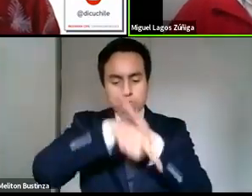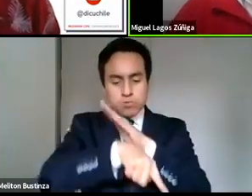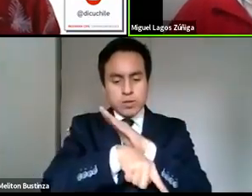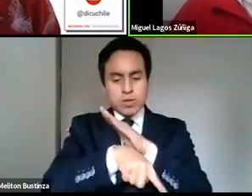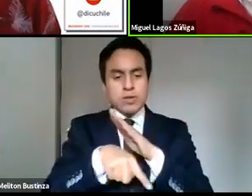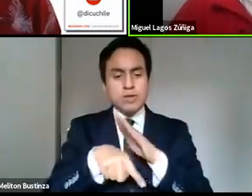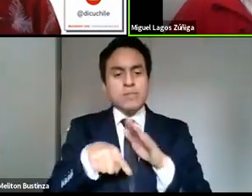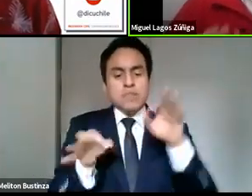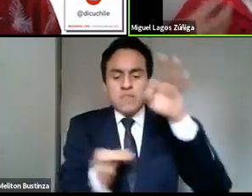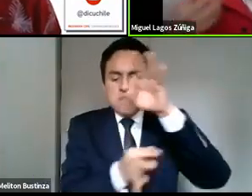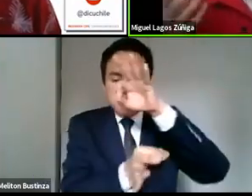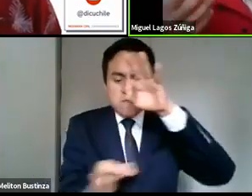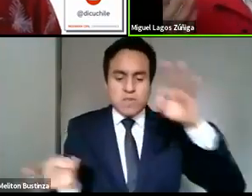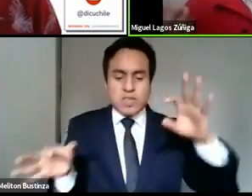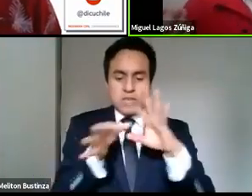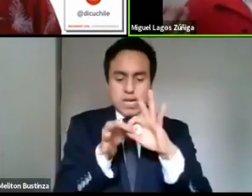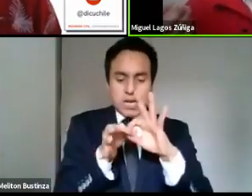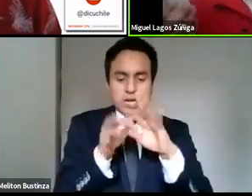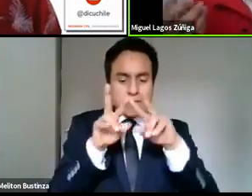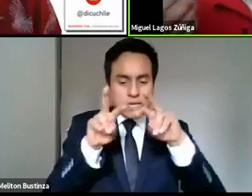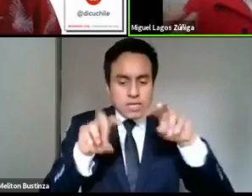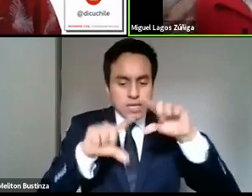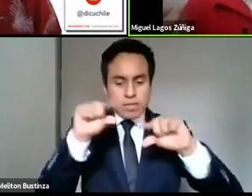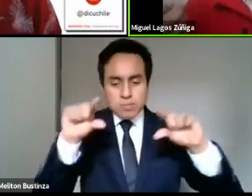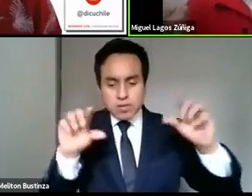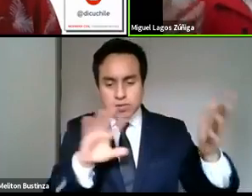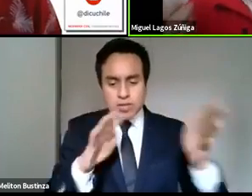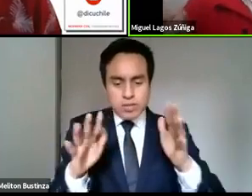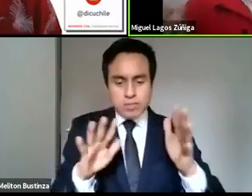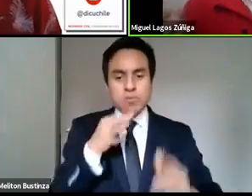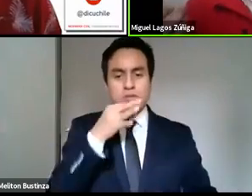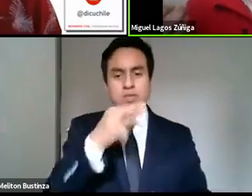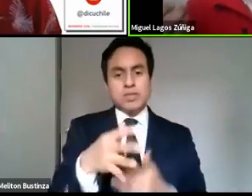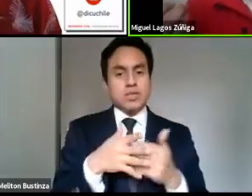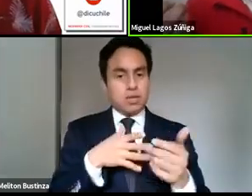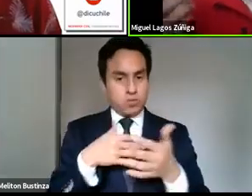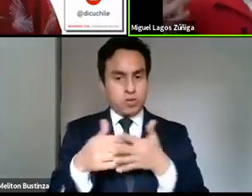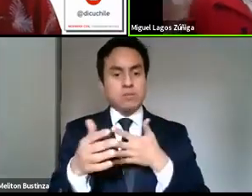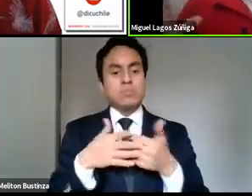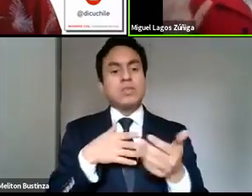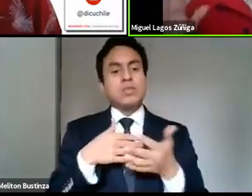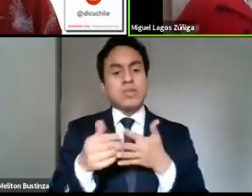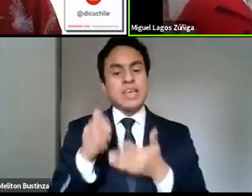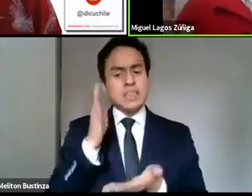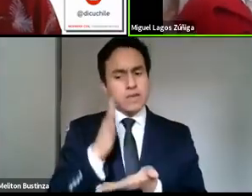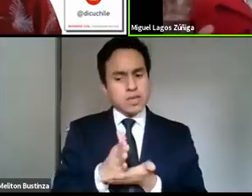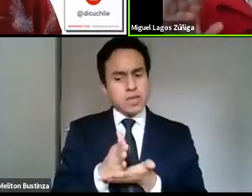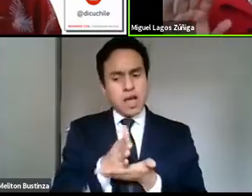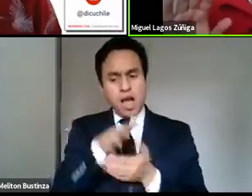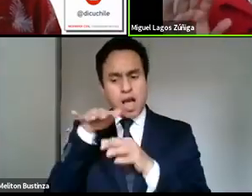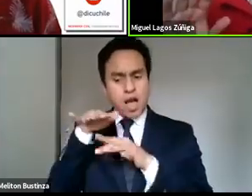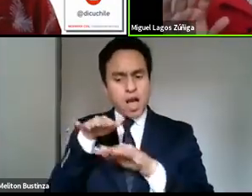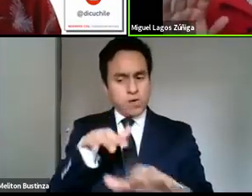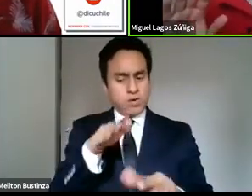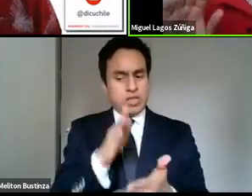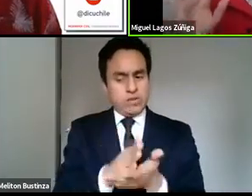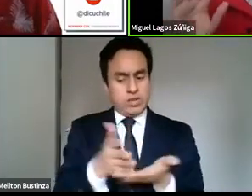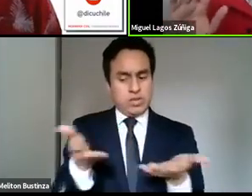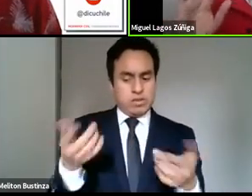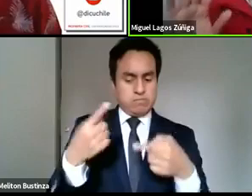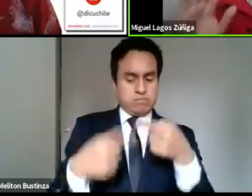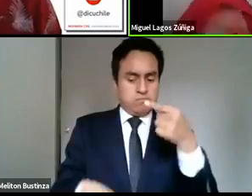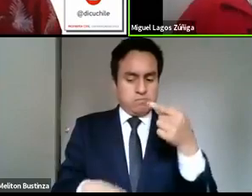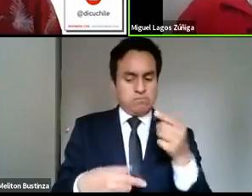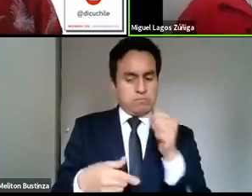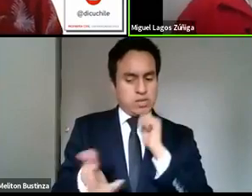base física, hacemos estas estimaciones, podemos decirle, ¿sabe qué? Naturalmente debería estar pasando esta cantidad de agua. Y